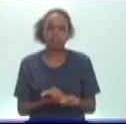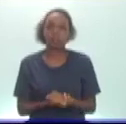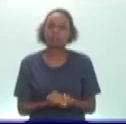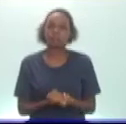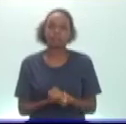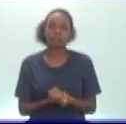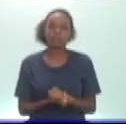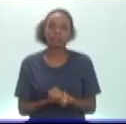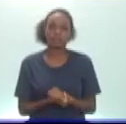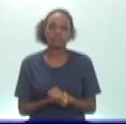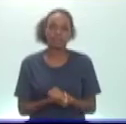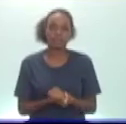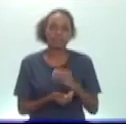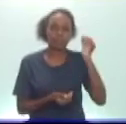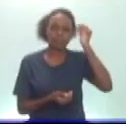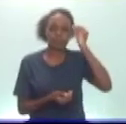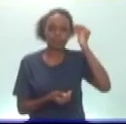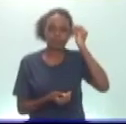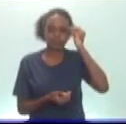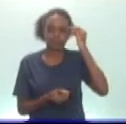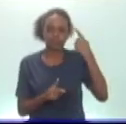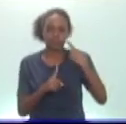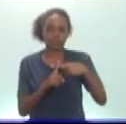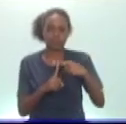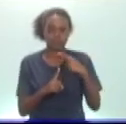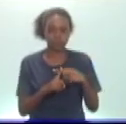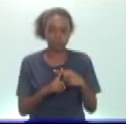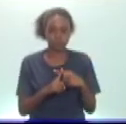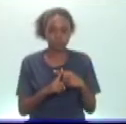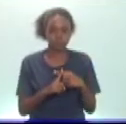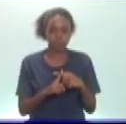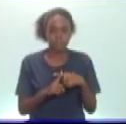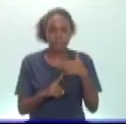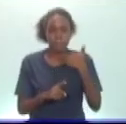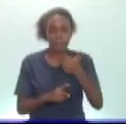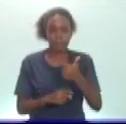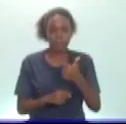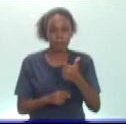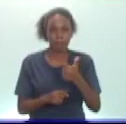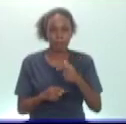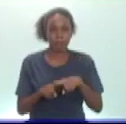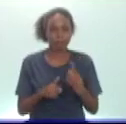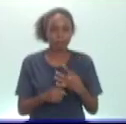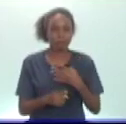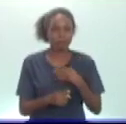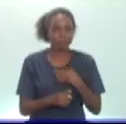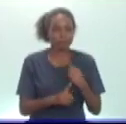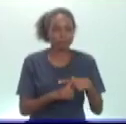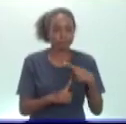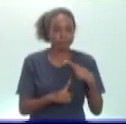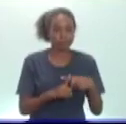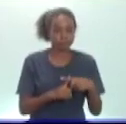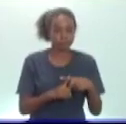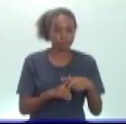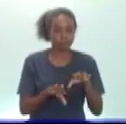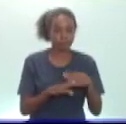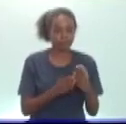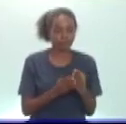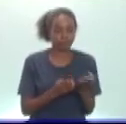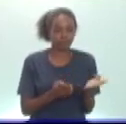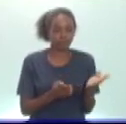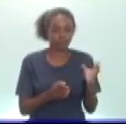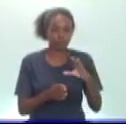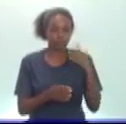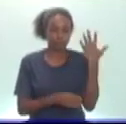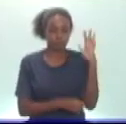Seguro habrás pensado en la adición, y es esa precisamente. Tenemos que calcular o adicionar los 345